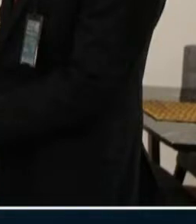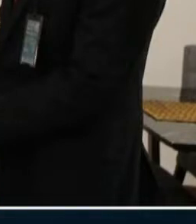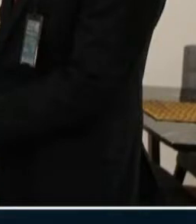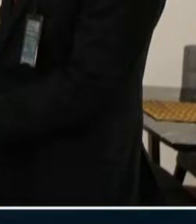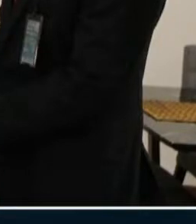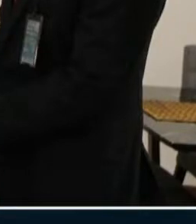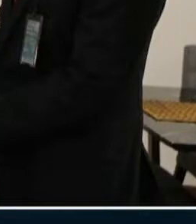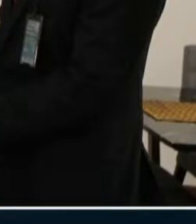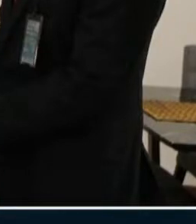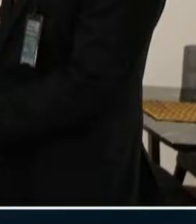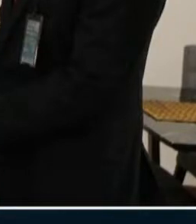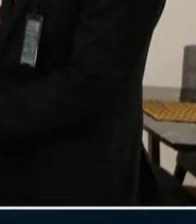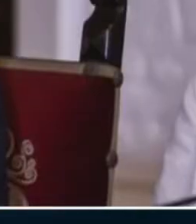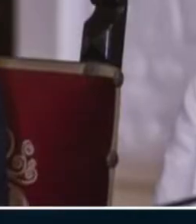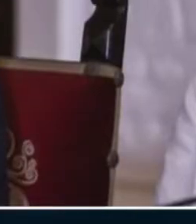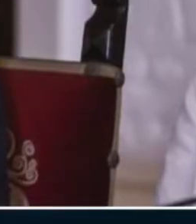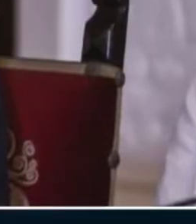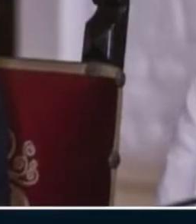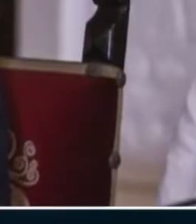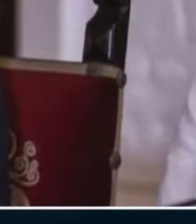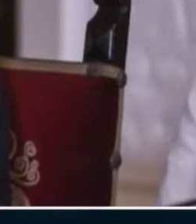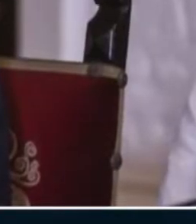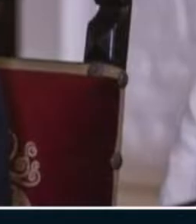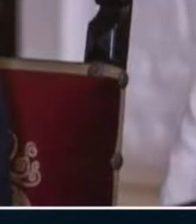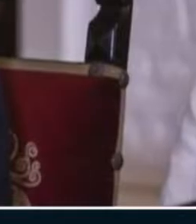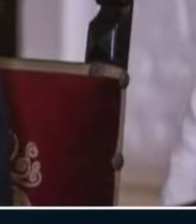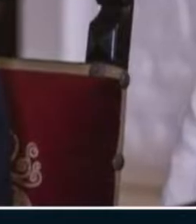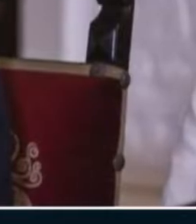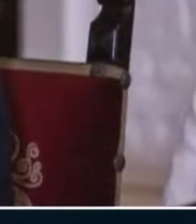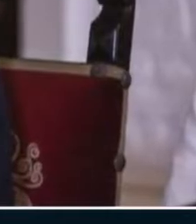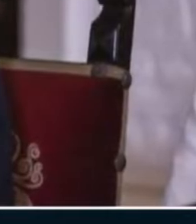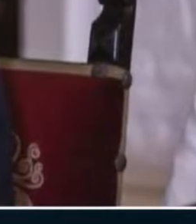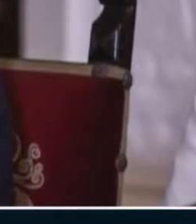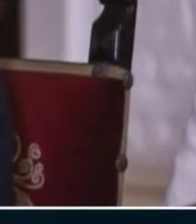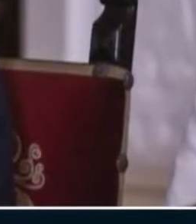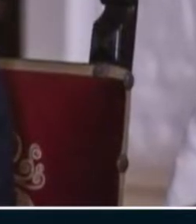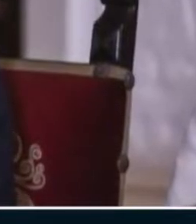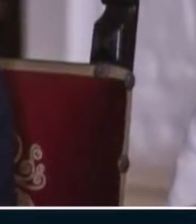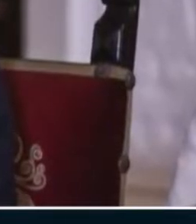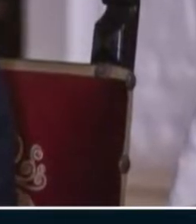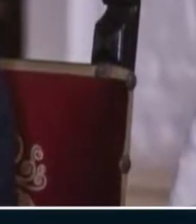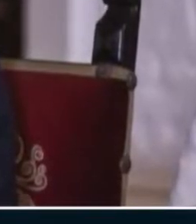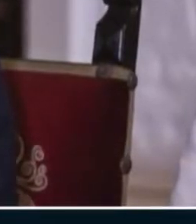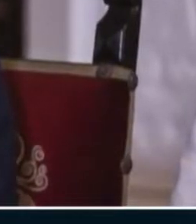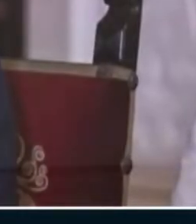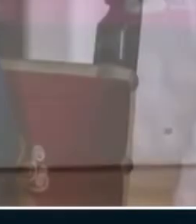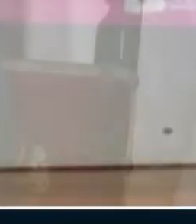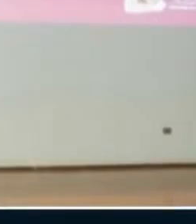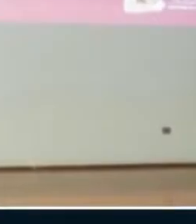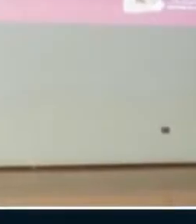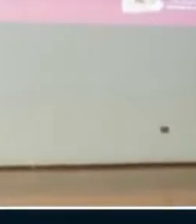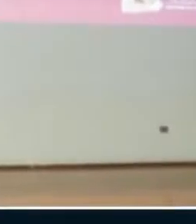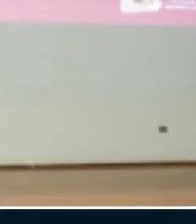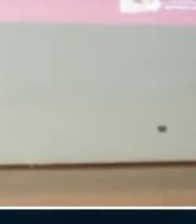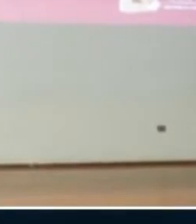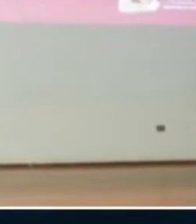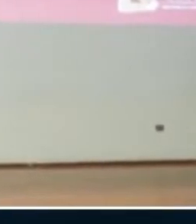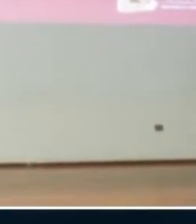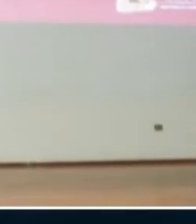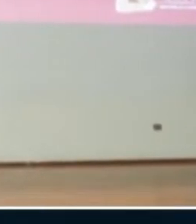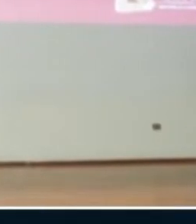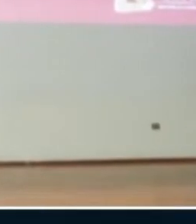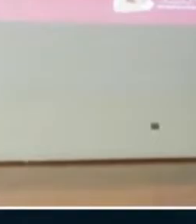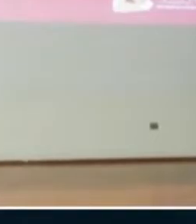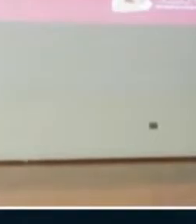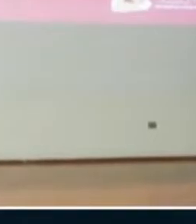regido y ha hecho que México no rompiera relaciones con Cuba, o que tampoco lo hiciera